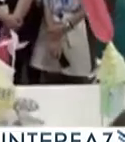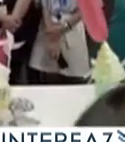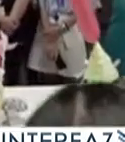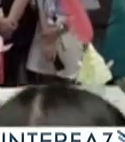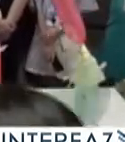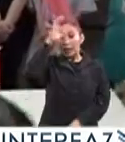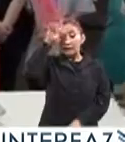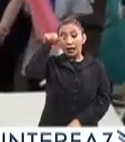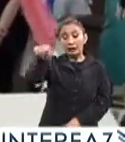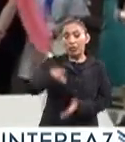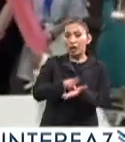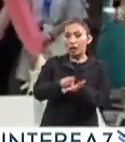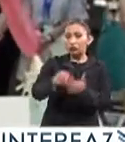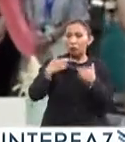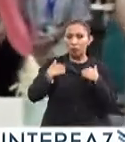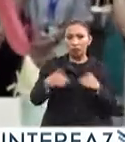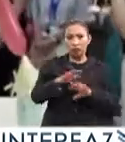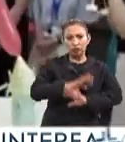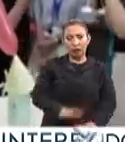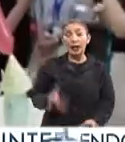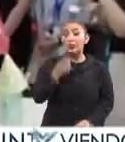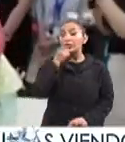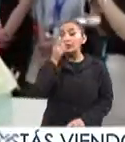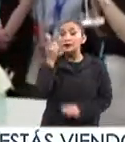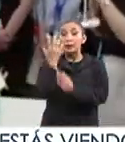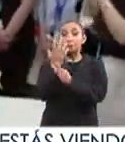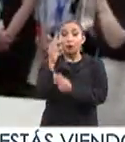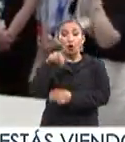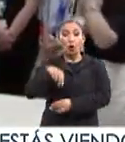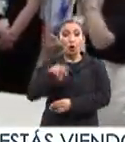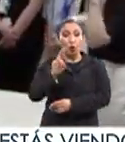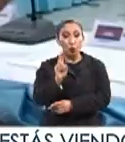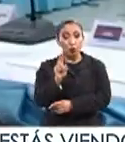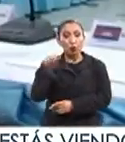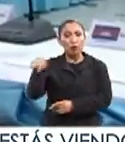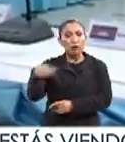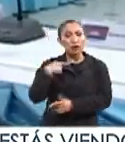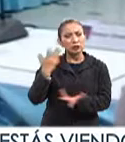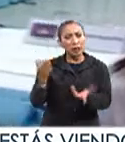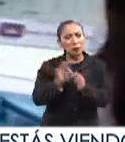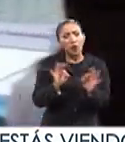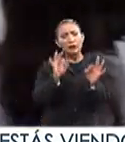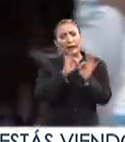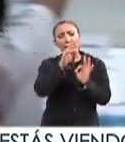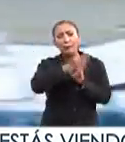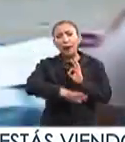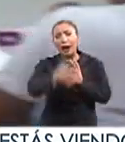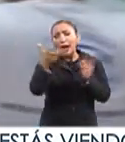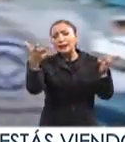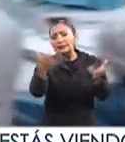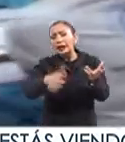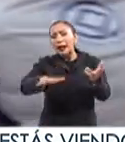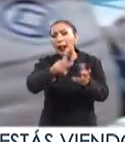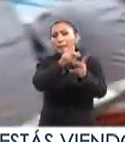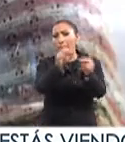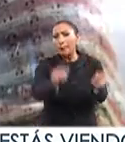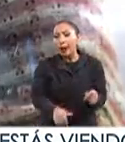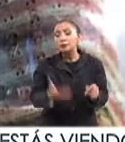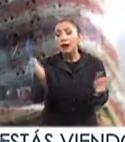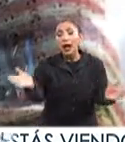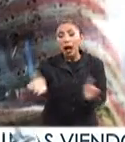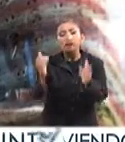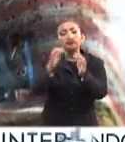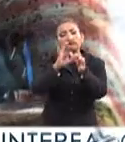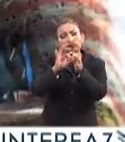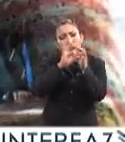La ciencia es un derecho humano y, de acuerdo con la Organización de las Naciones Unidas, tiene un papel fundamental en la construcción de la paz al fomentar